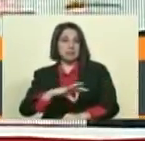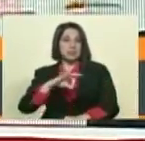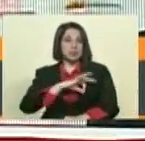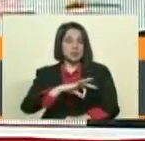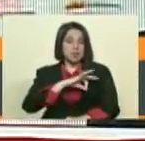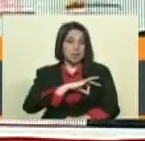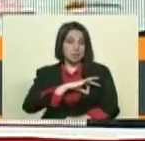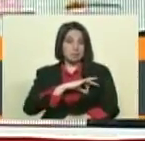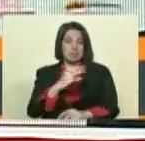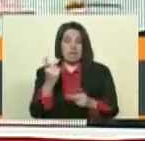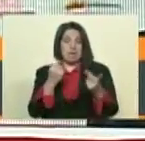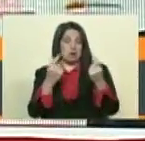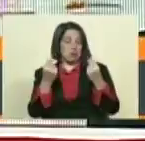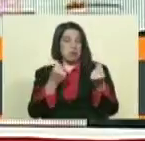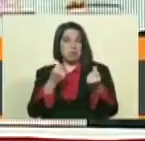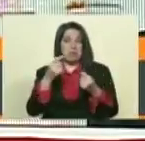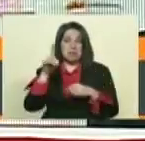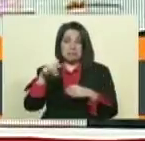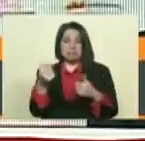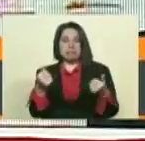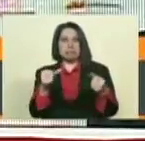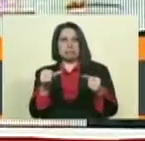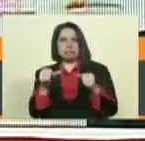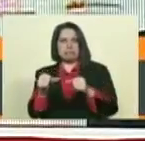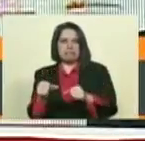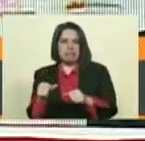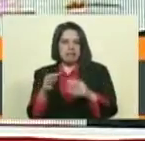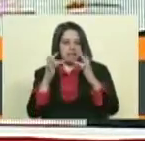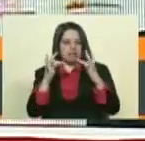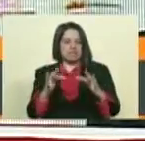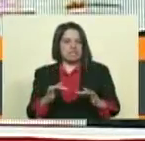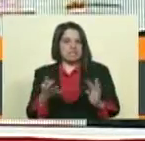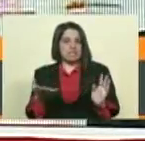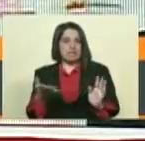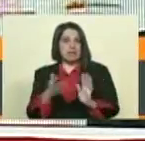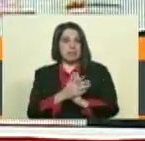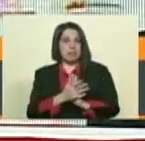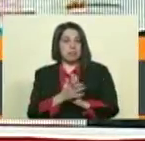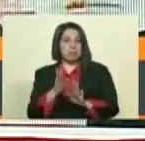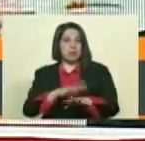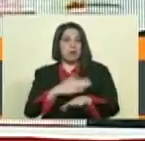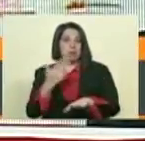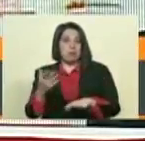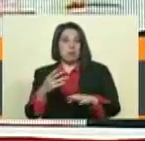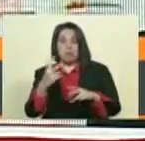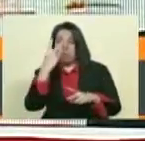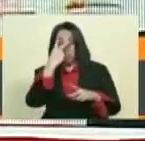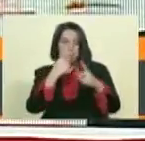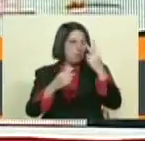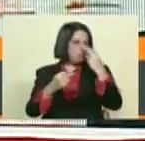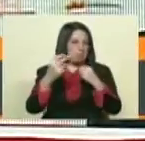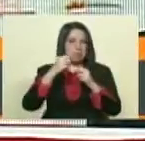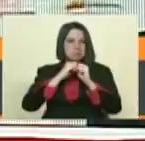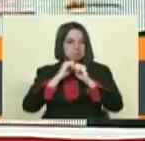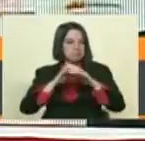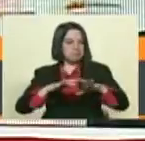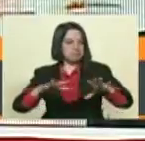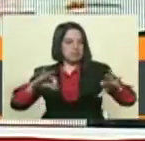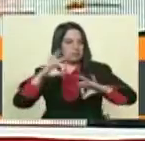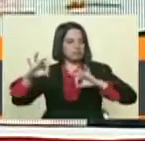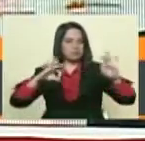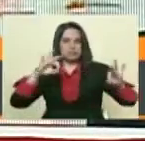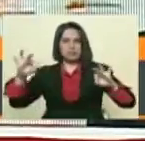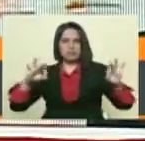pudiéramos llamar económica primero, física, de expansión de la miseria, de la pobreza y